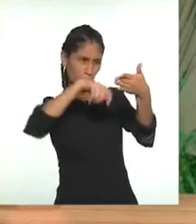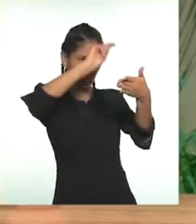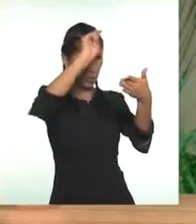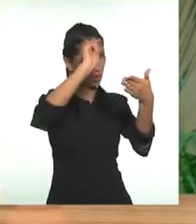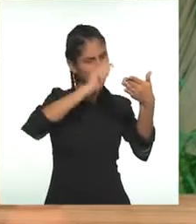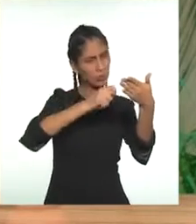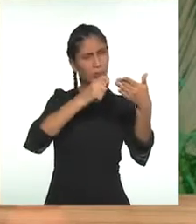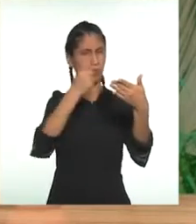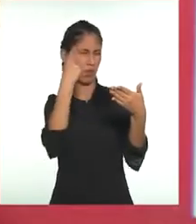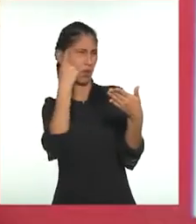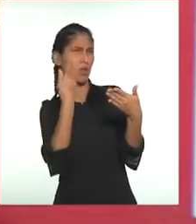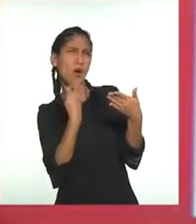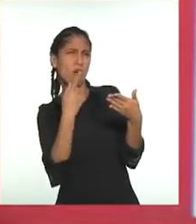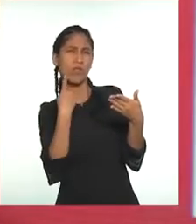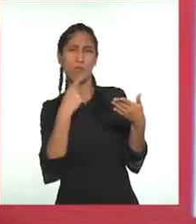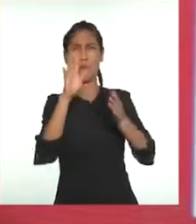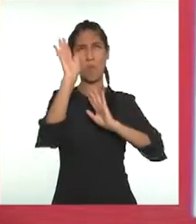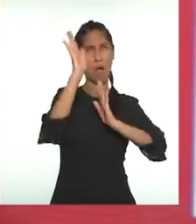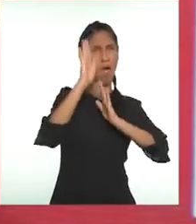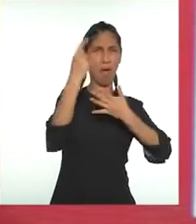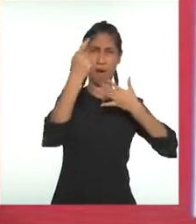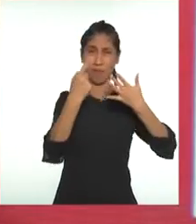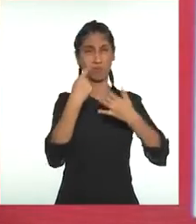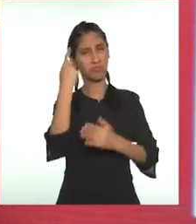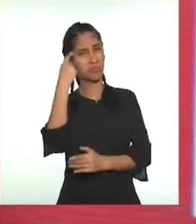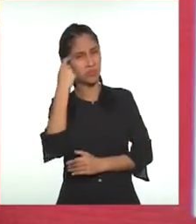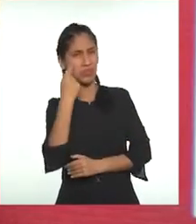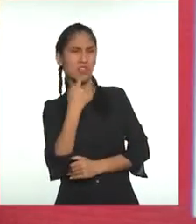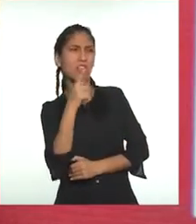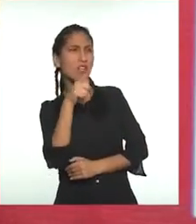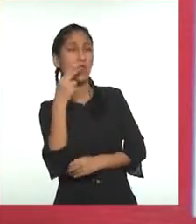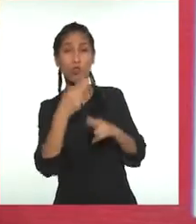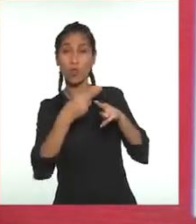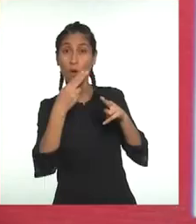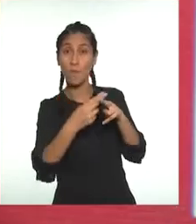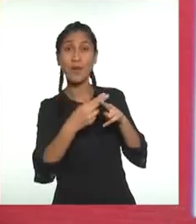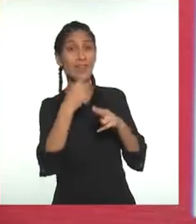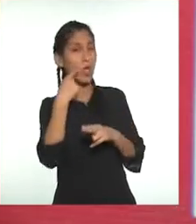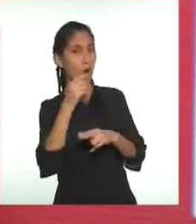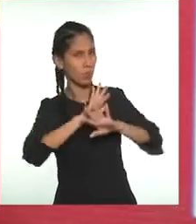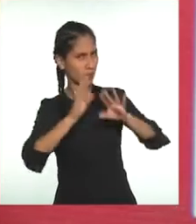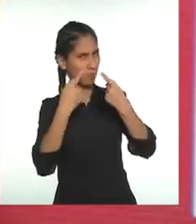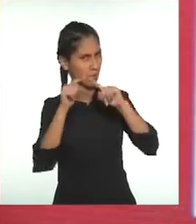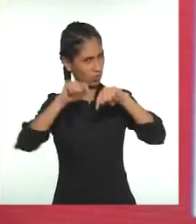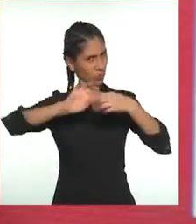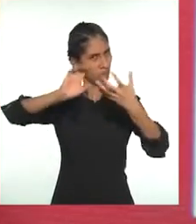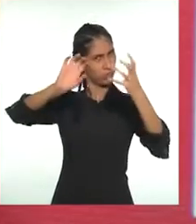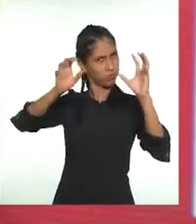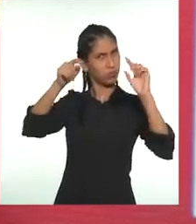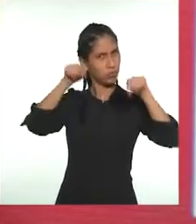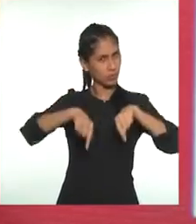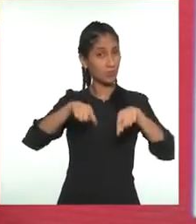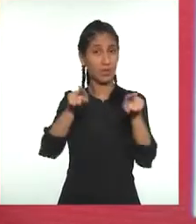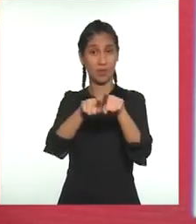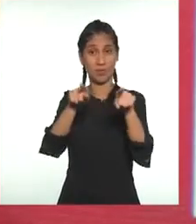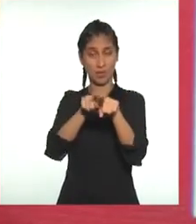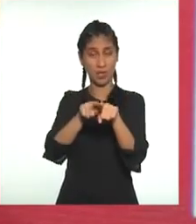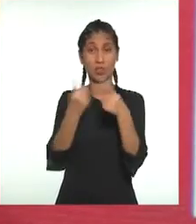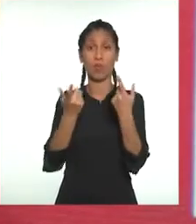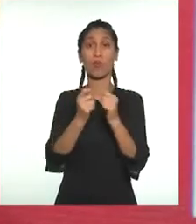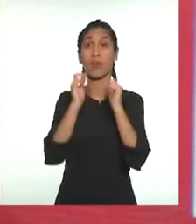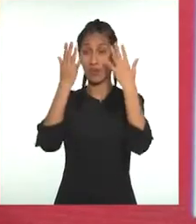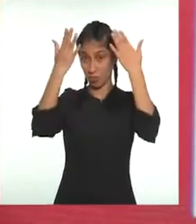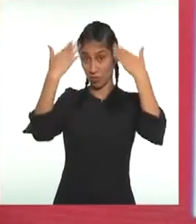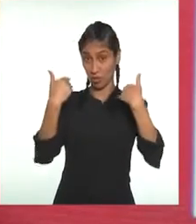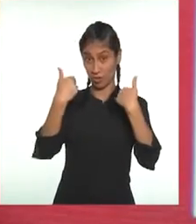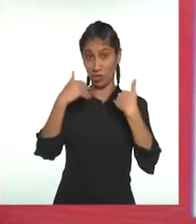ocurren suelen ser de varones. Pues esa pregunta está muy acorde con el programa de hoy. Como en muchos ámbitos, el rol de la mujer en el mundo